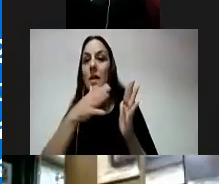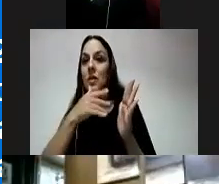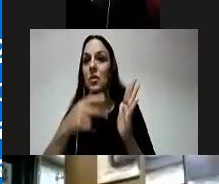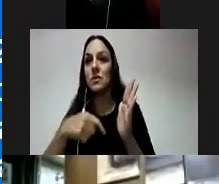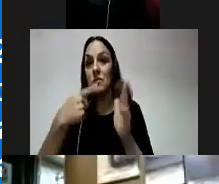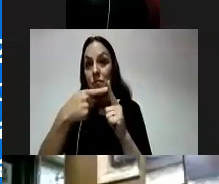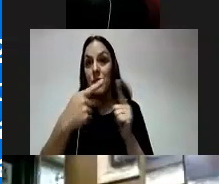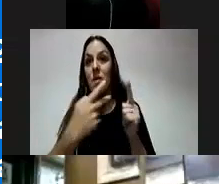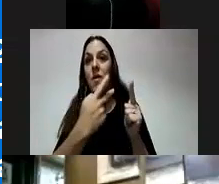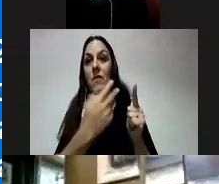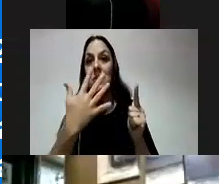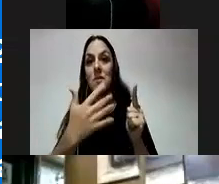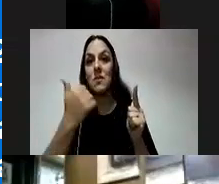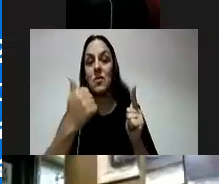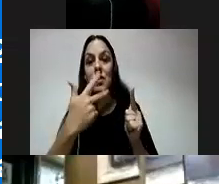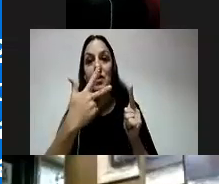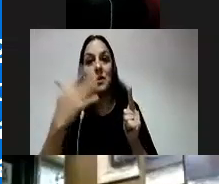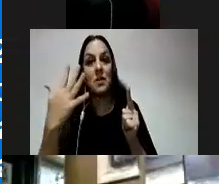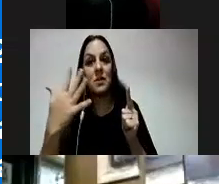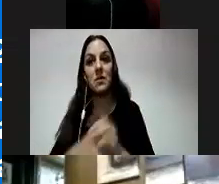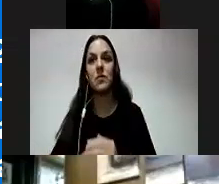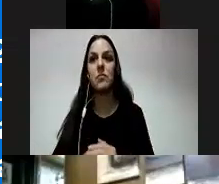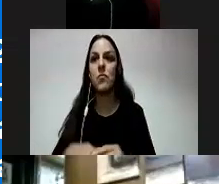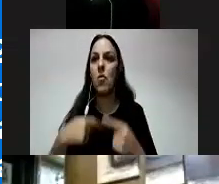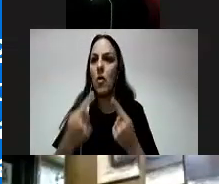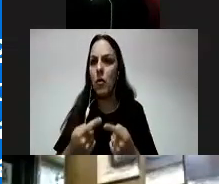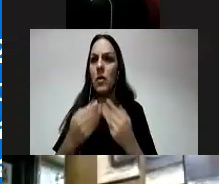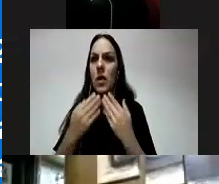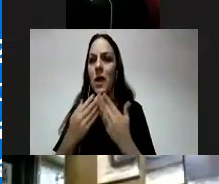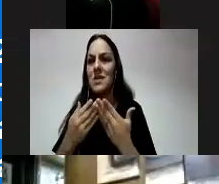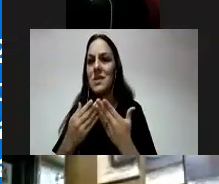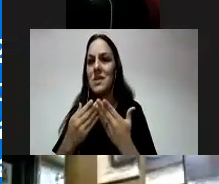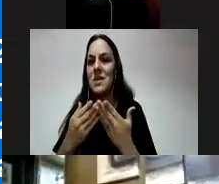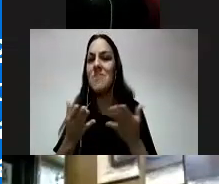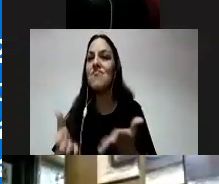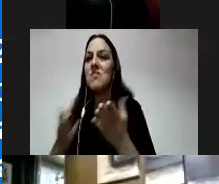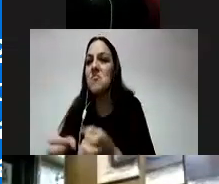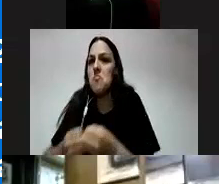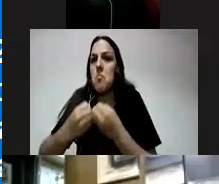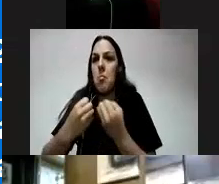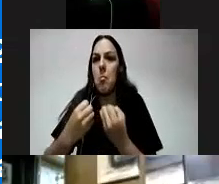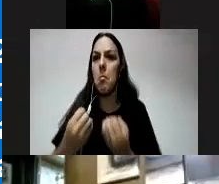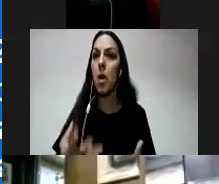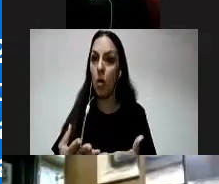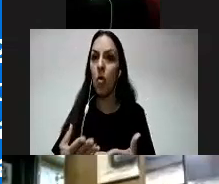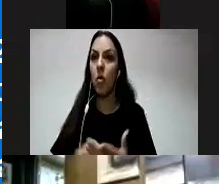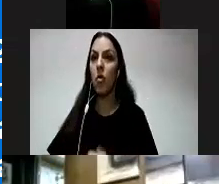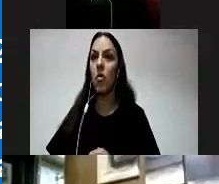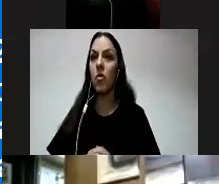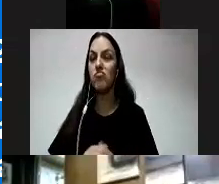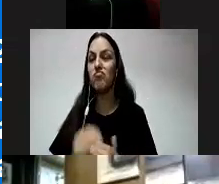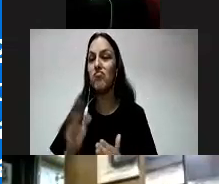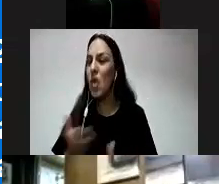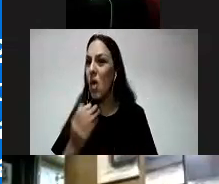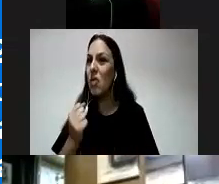con respecto al mejoramiento de los servicios, que todo es progresivo, nada